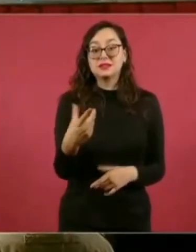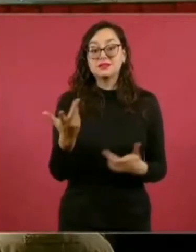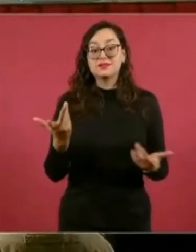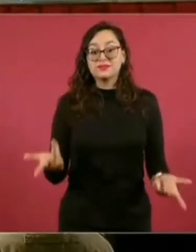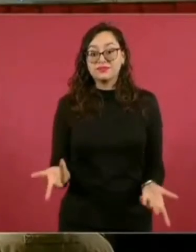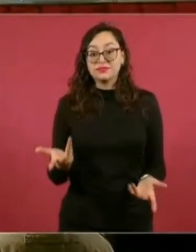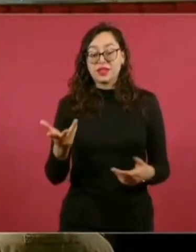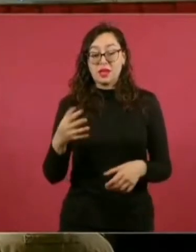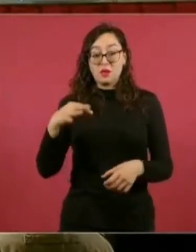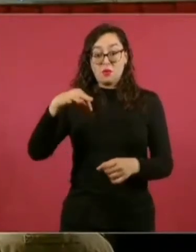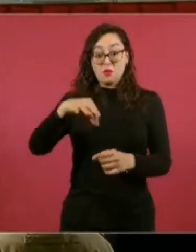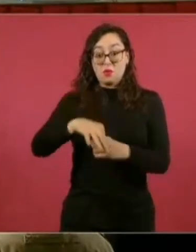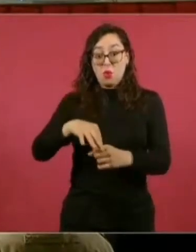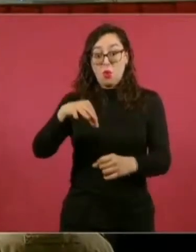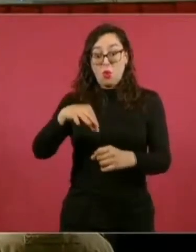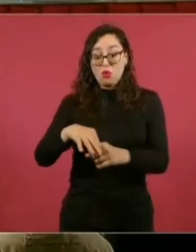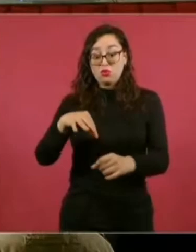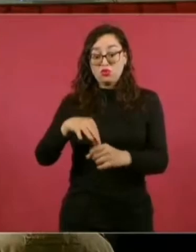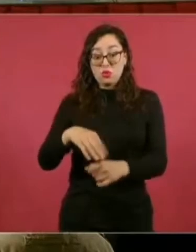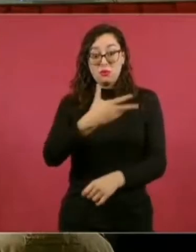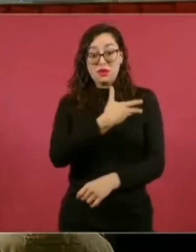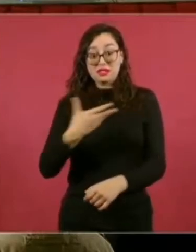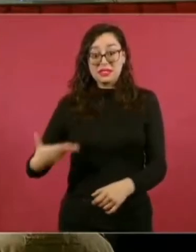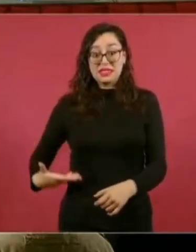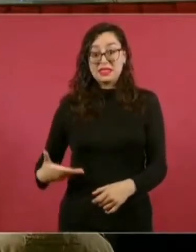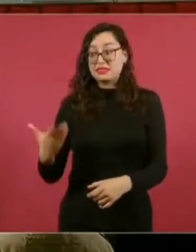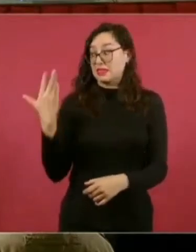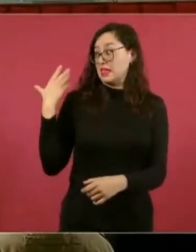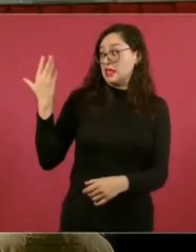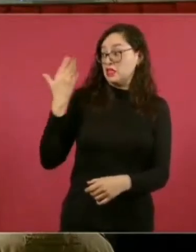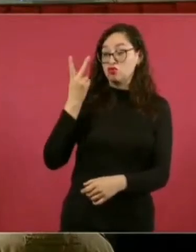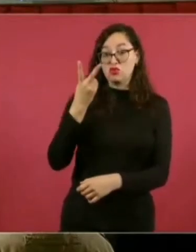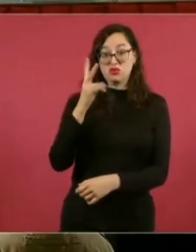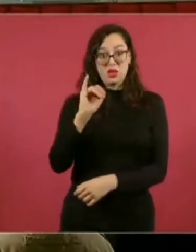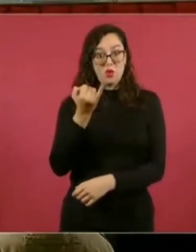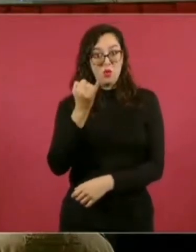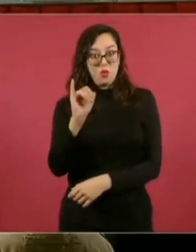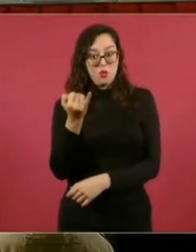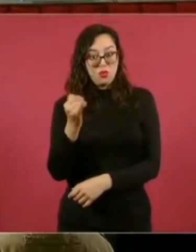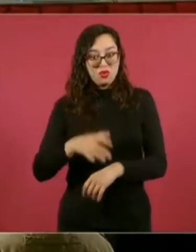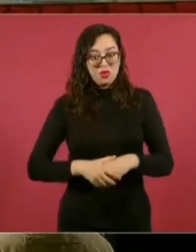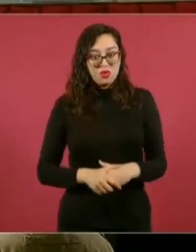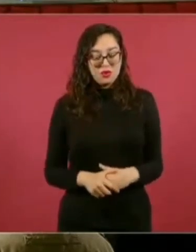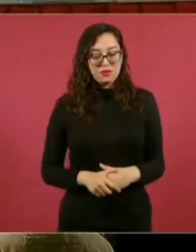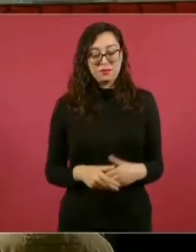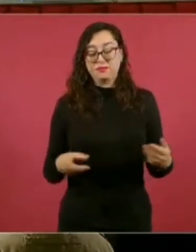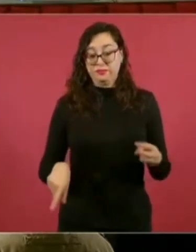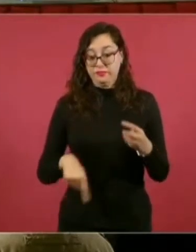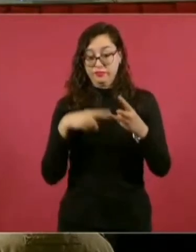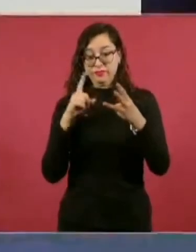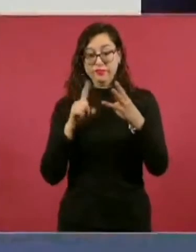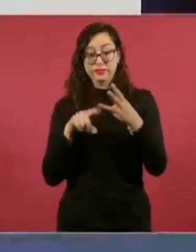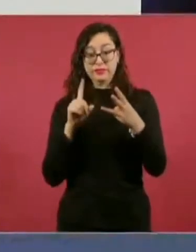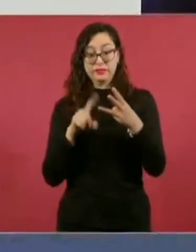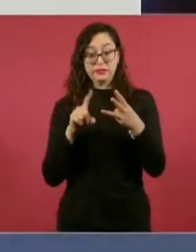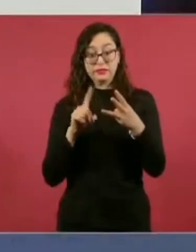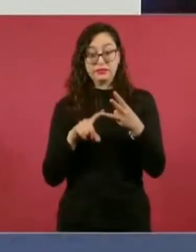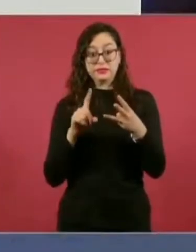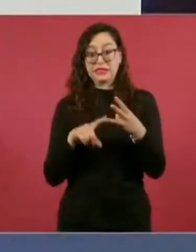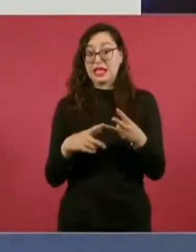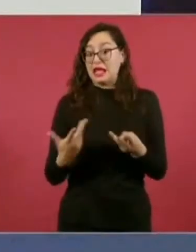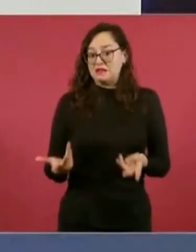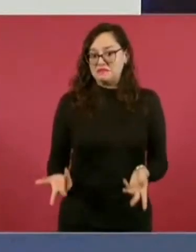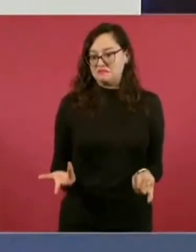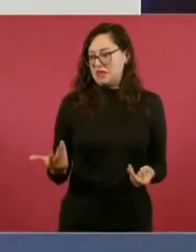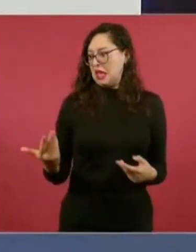de calificar la elección presidencial. Y finalmente, un tercer caso, muy reciente, apenas